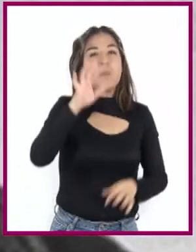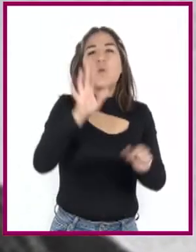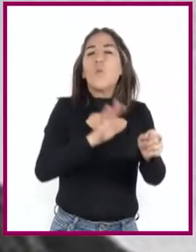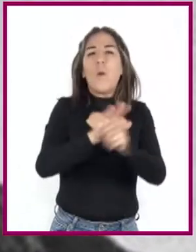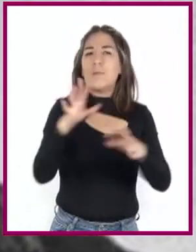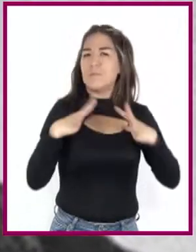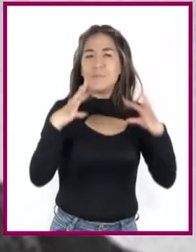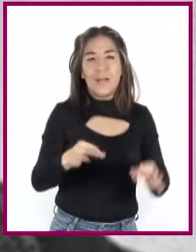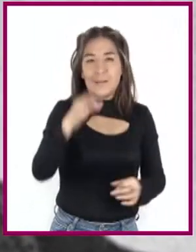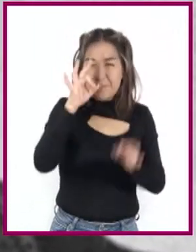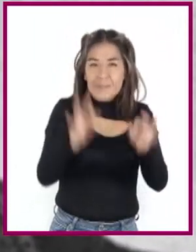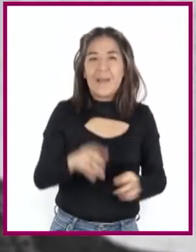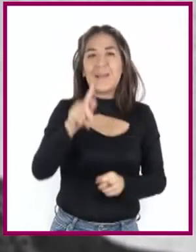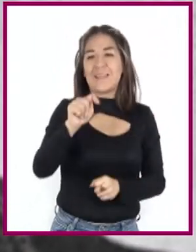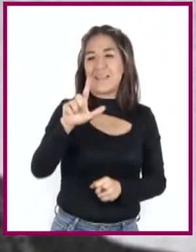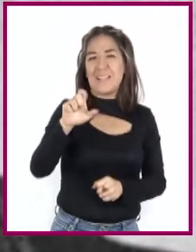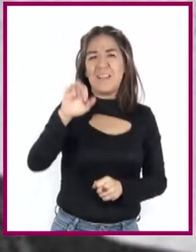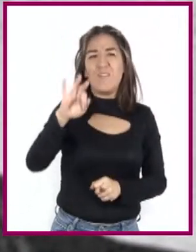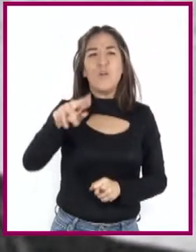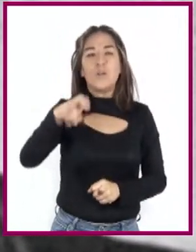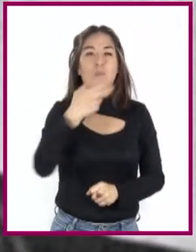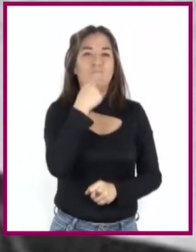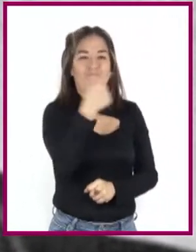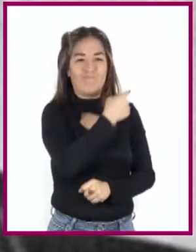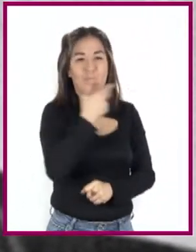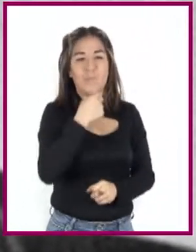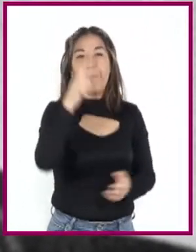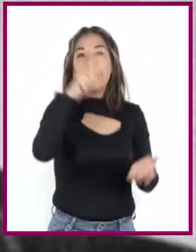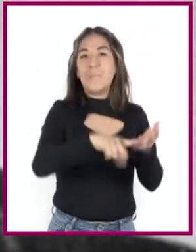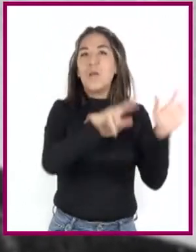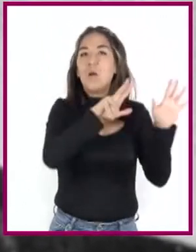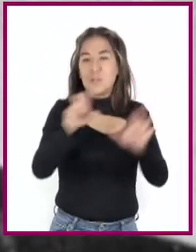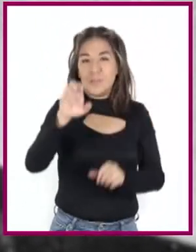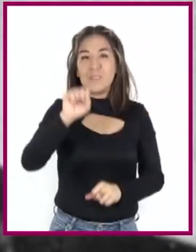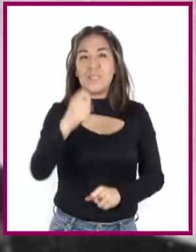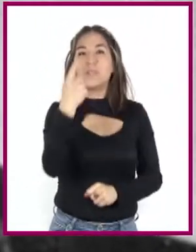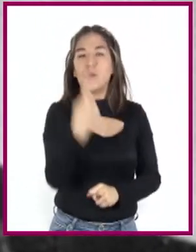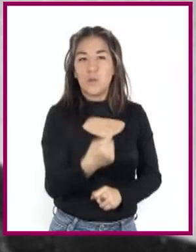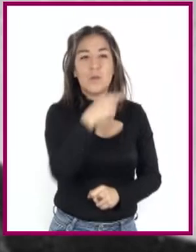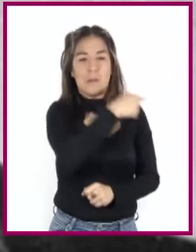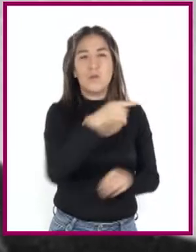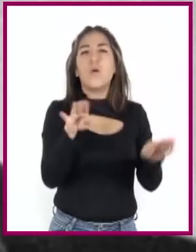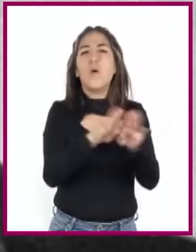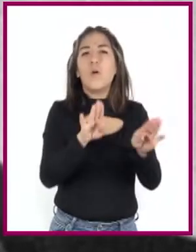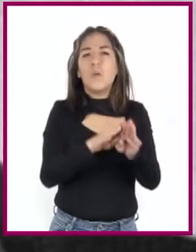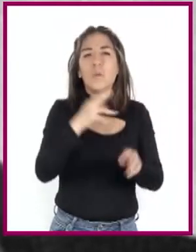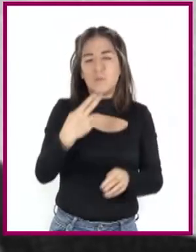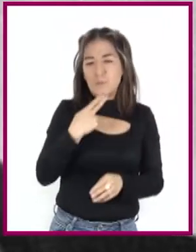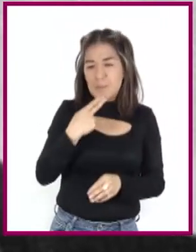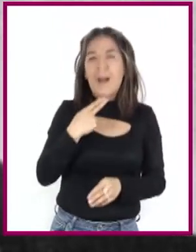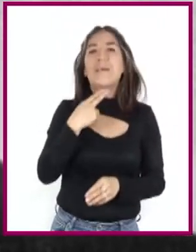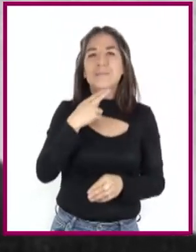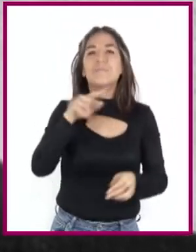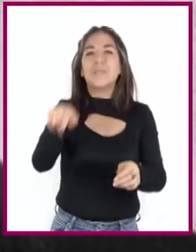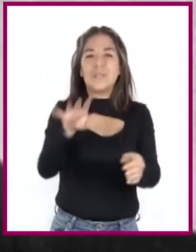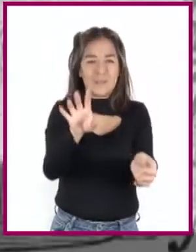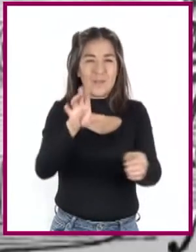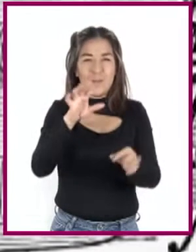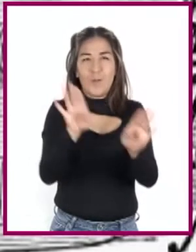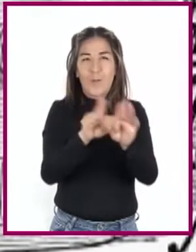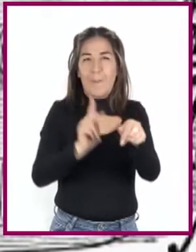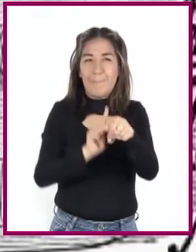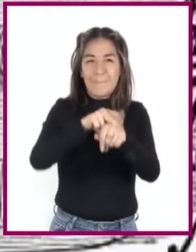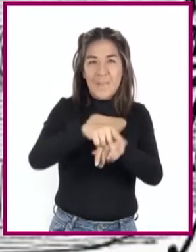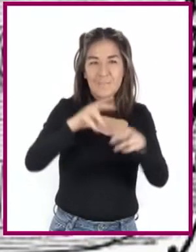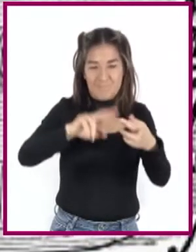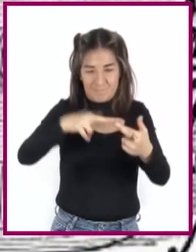fue el presentado por Philip Reis en 1861. Quien usó una membrana de cuero para su dispositivo.